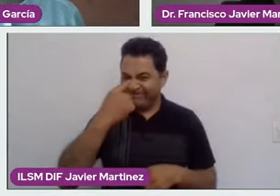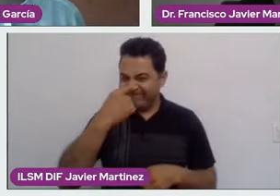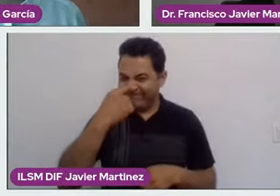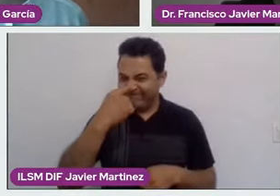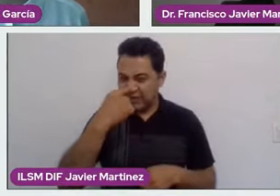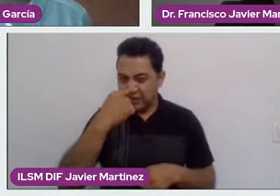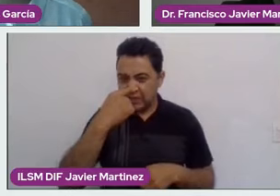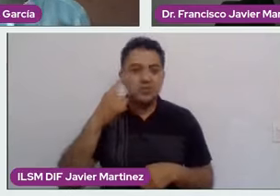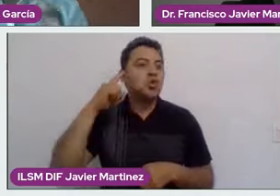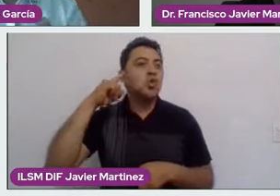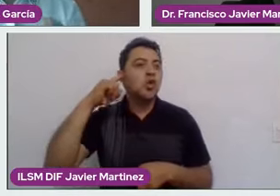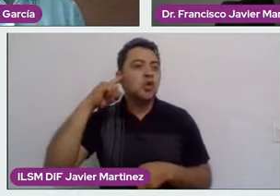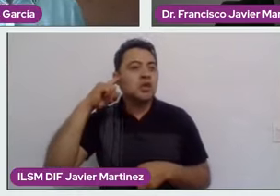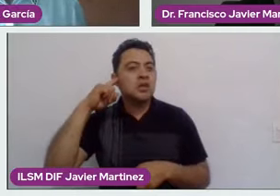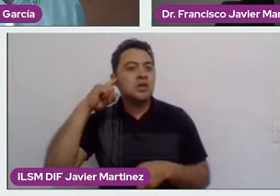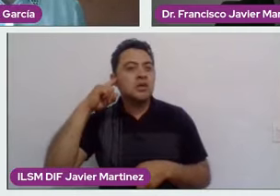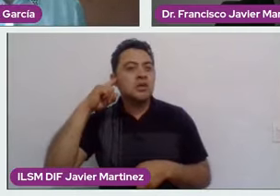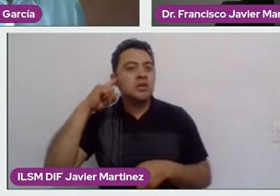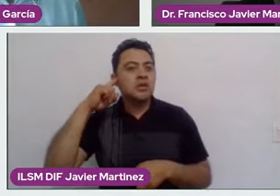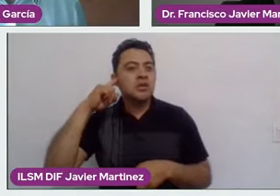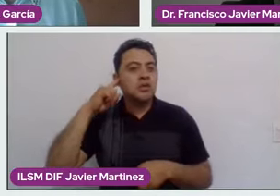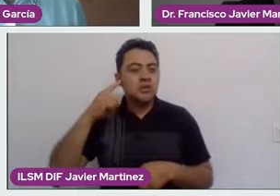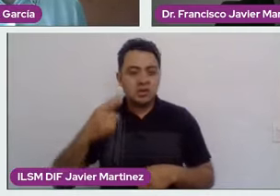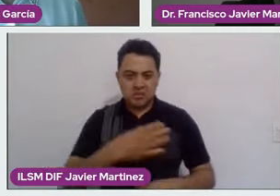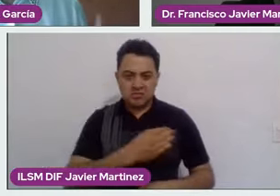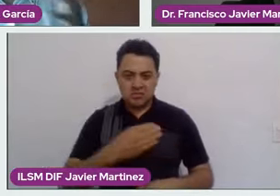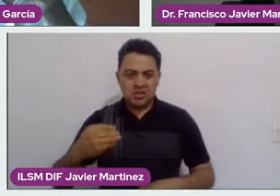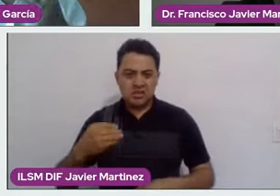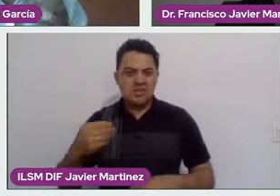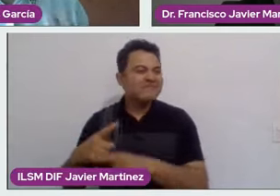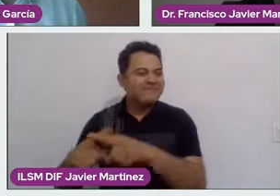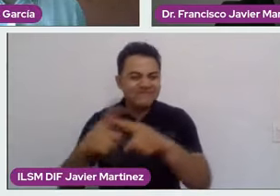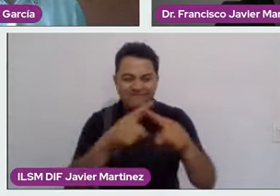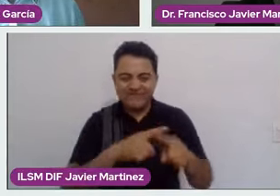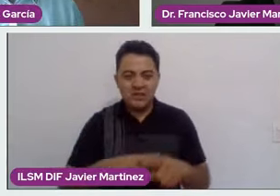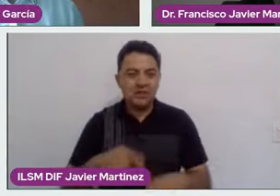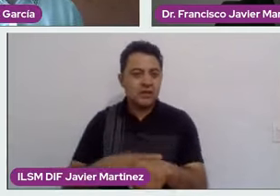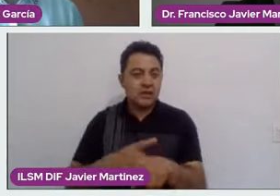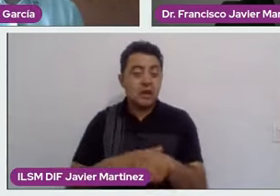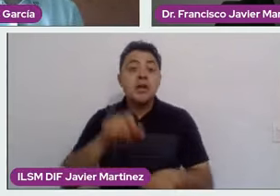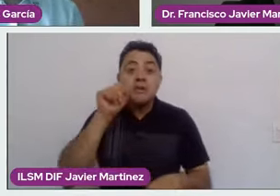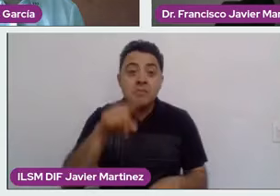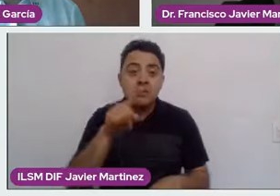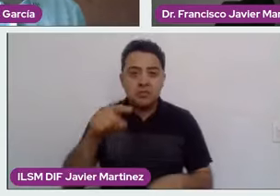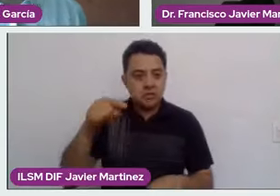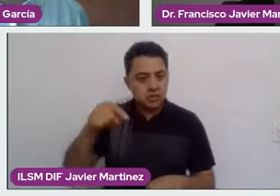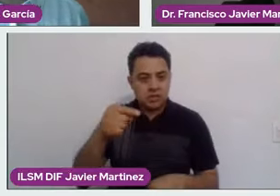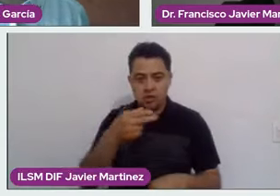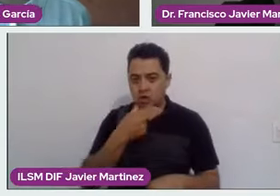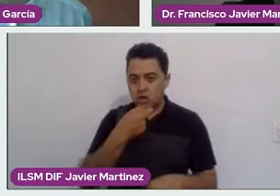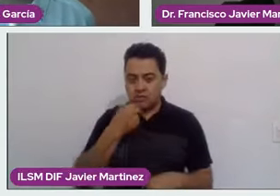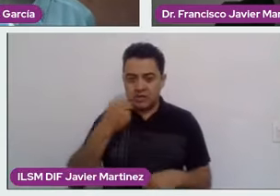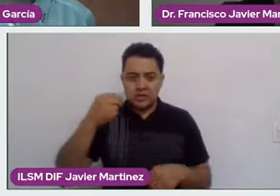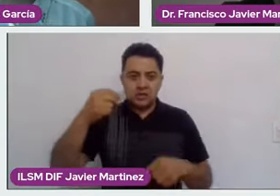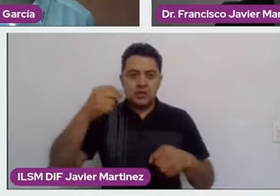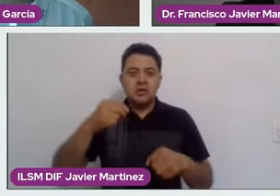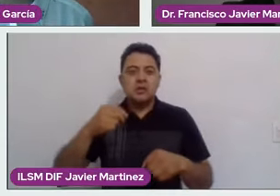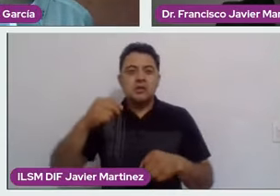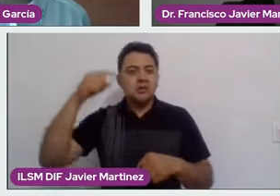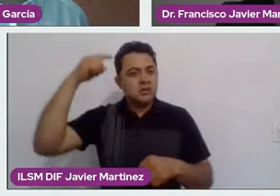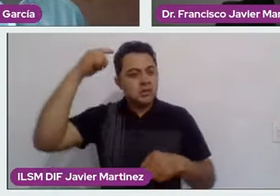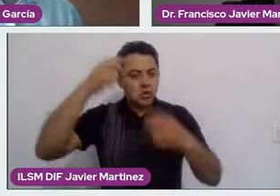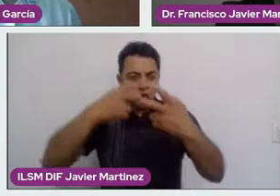oído, nariz y senos paranasales, cirugía de base de cráneo. Actualmente brinda su consulta en el Hospital Ángeles